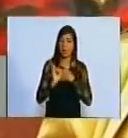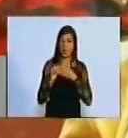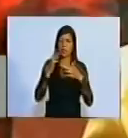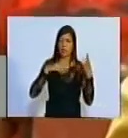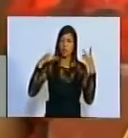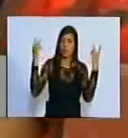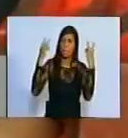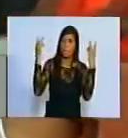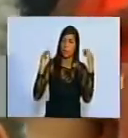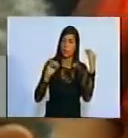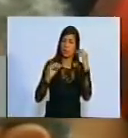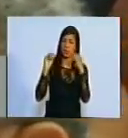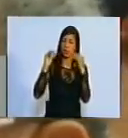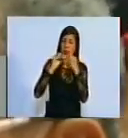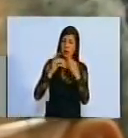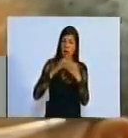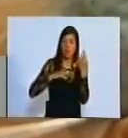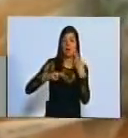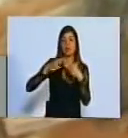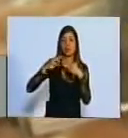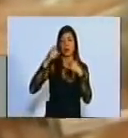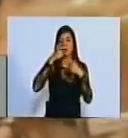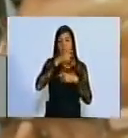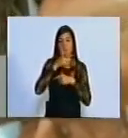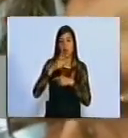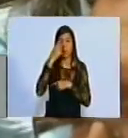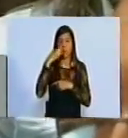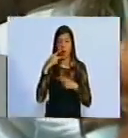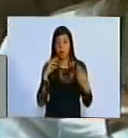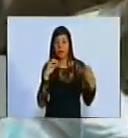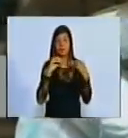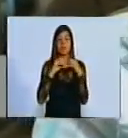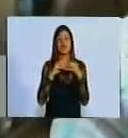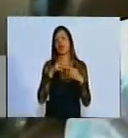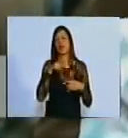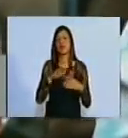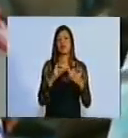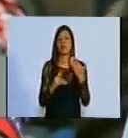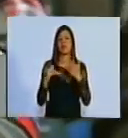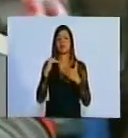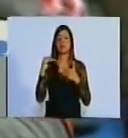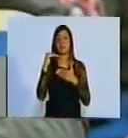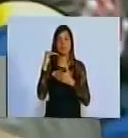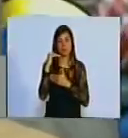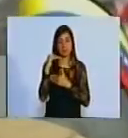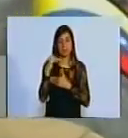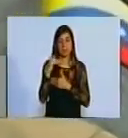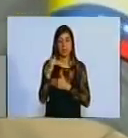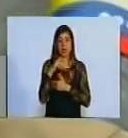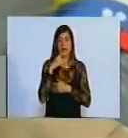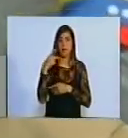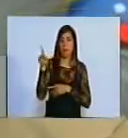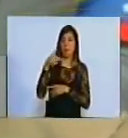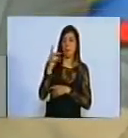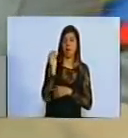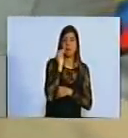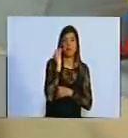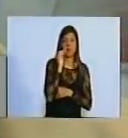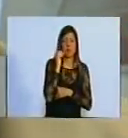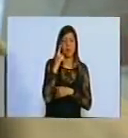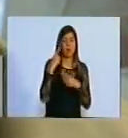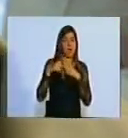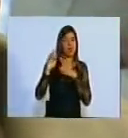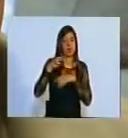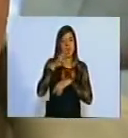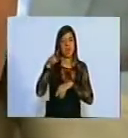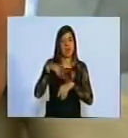a la realidad, abrazó las causas populares. Por esa razón, se superaron las denominadas patrias bobas o repúblicas aéreas, que